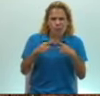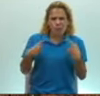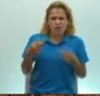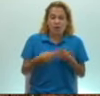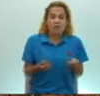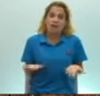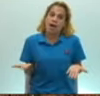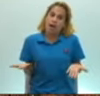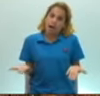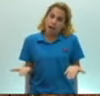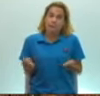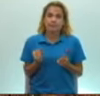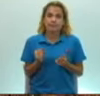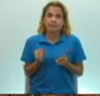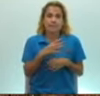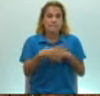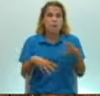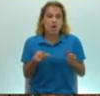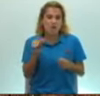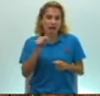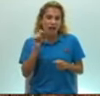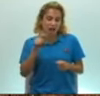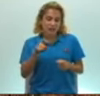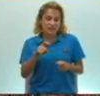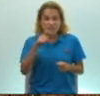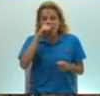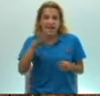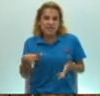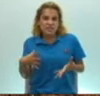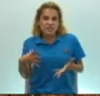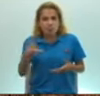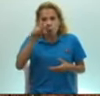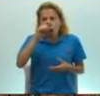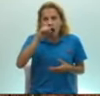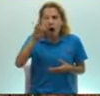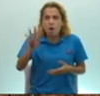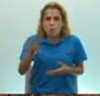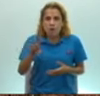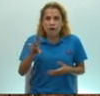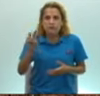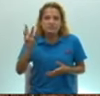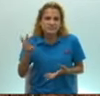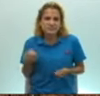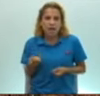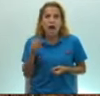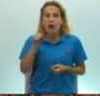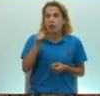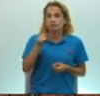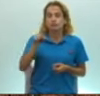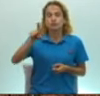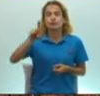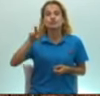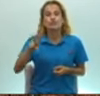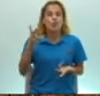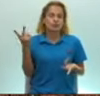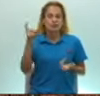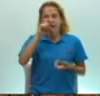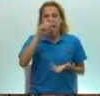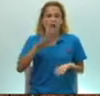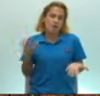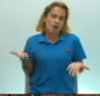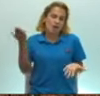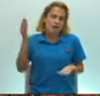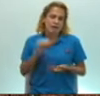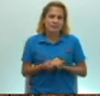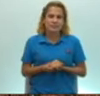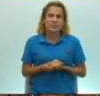ese niño, o ¿por qué lo hace, mamá? Bueno, el problema es que ese niño a lo mejor tiene 3, 4 años y no va a reaccionar de la misma manera que reacciona usted que